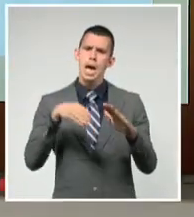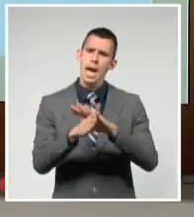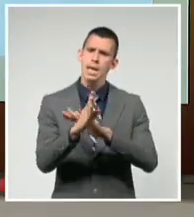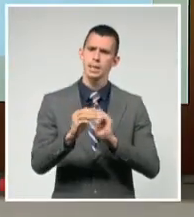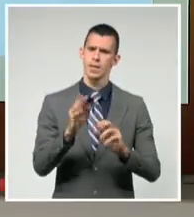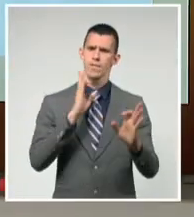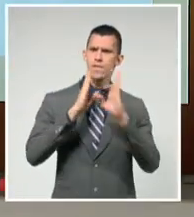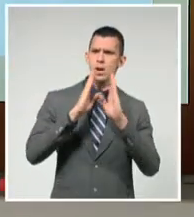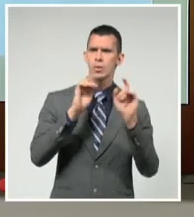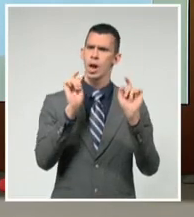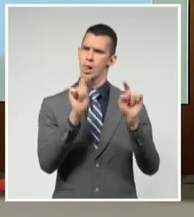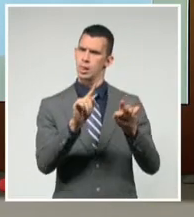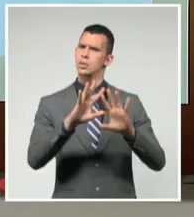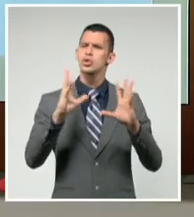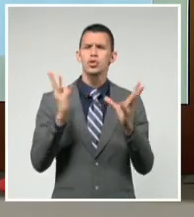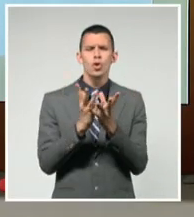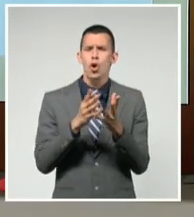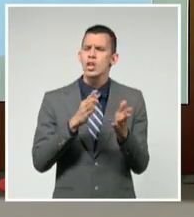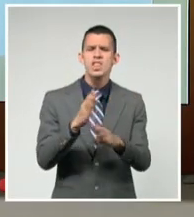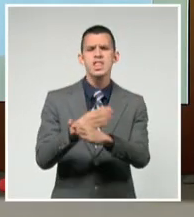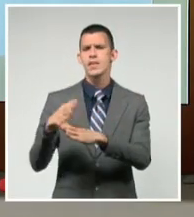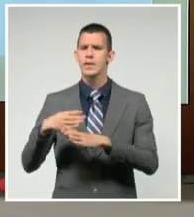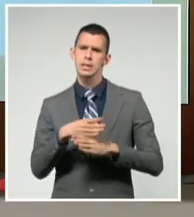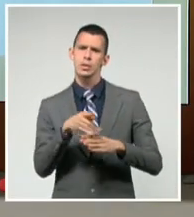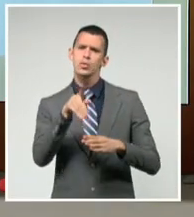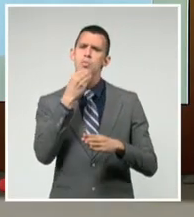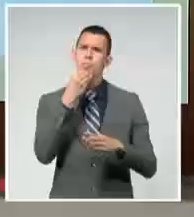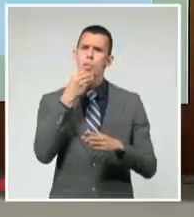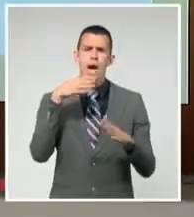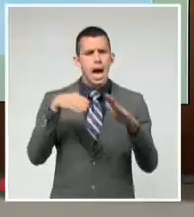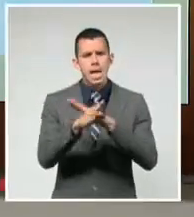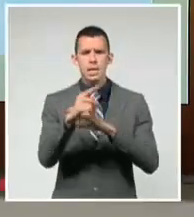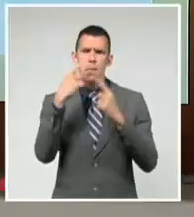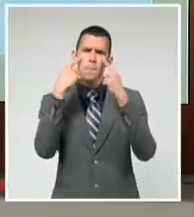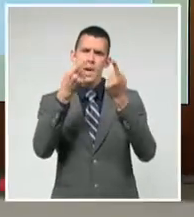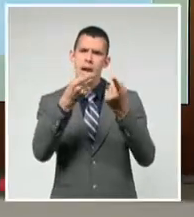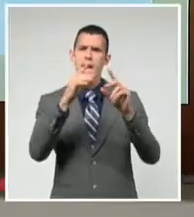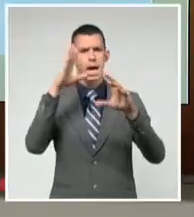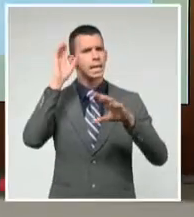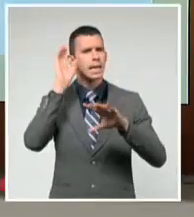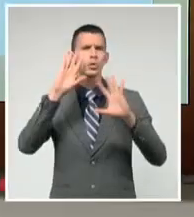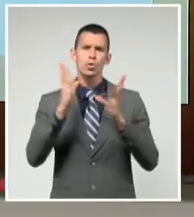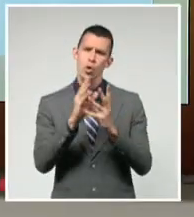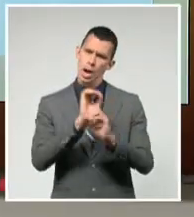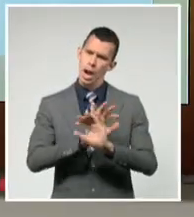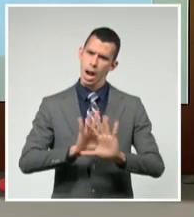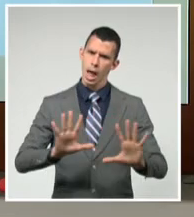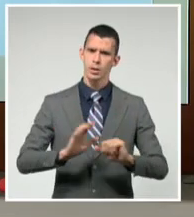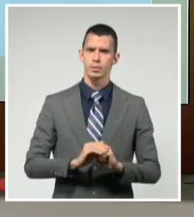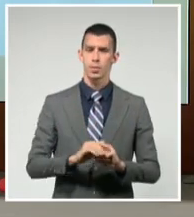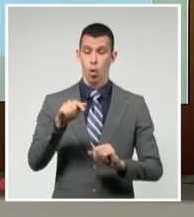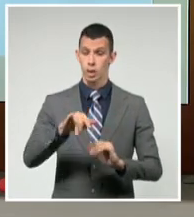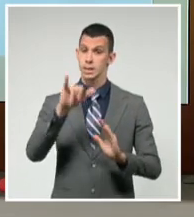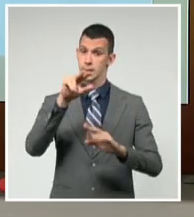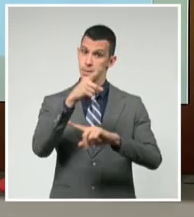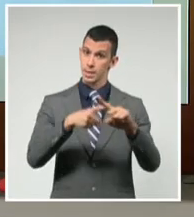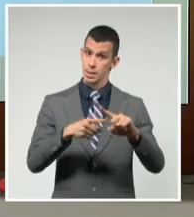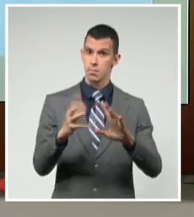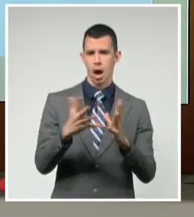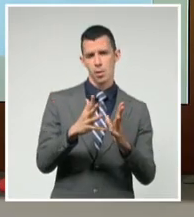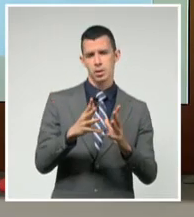cubadebate la presidencia y la mesa redonda transmitirán en vivo este programa desde las 6 y 30 de la tarde en tanto el canal